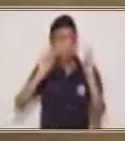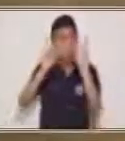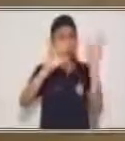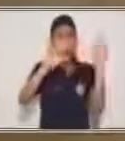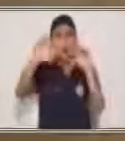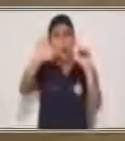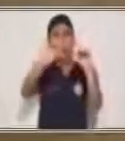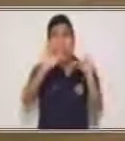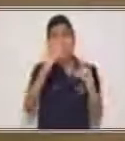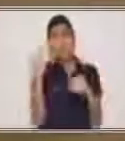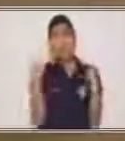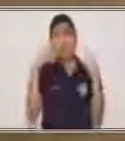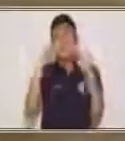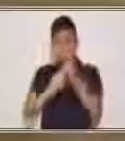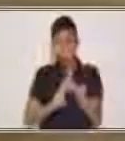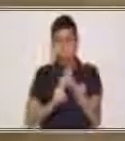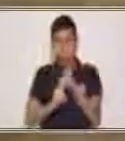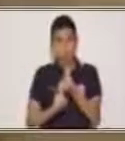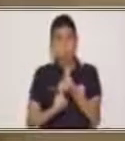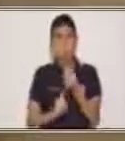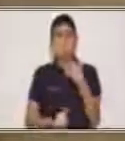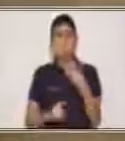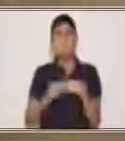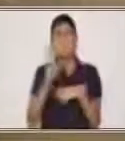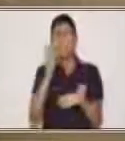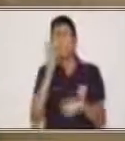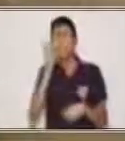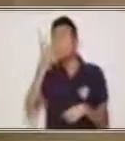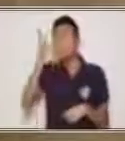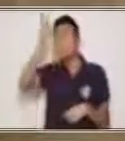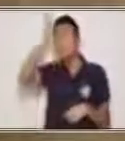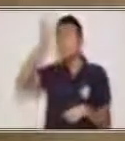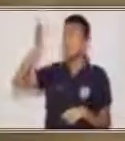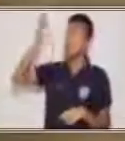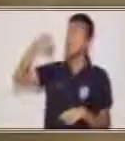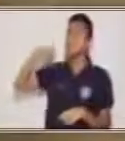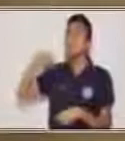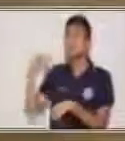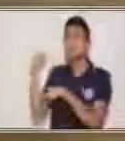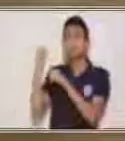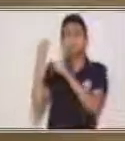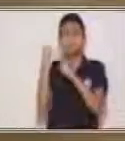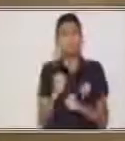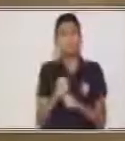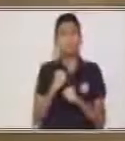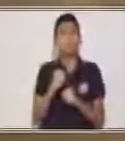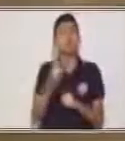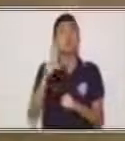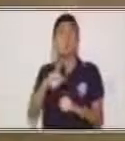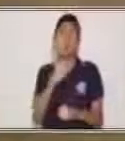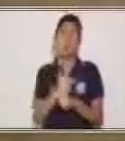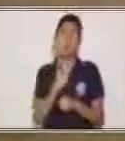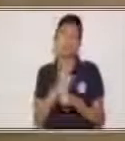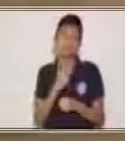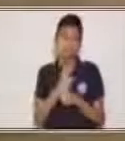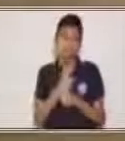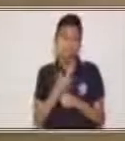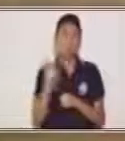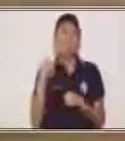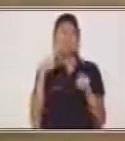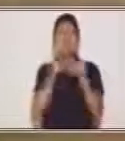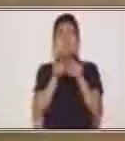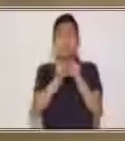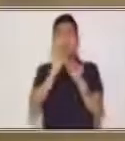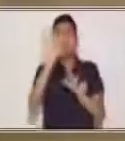Los mayas poblaron Mesoamérica y los garíganú tienen rasgos del mestizaje entre